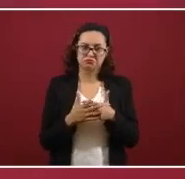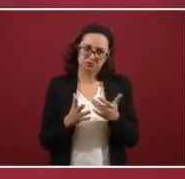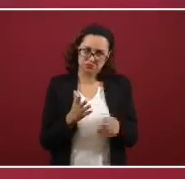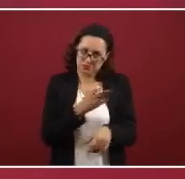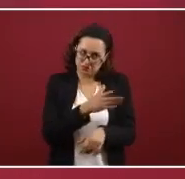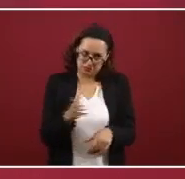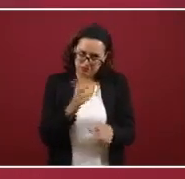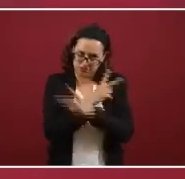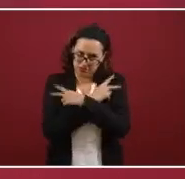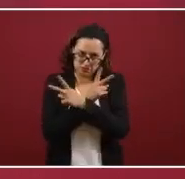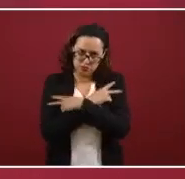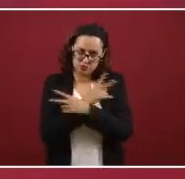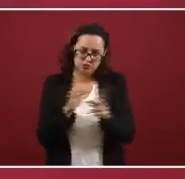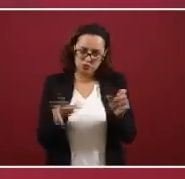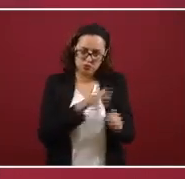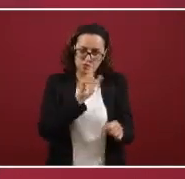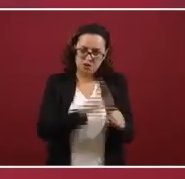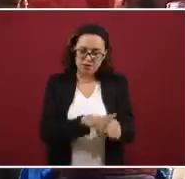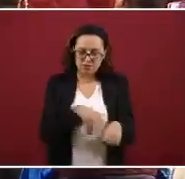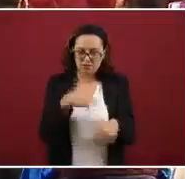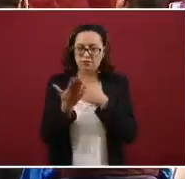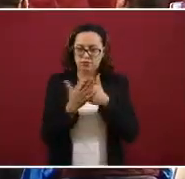oficiales,